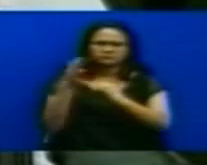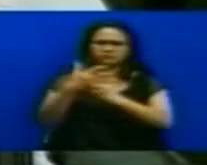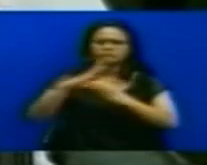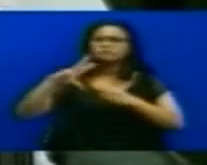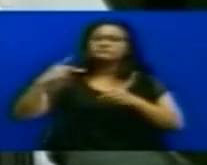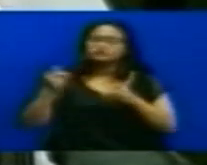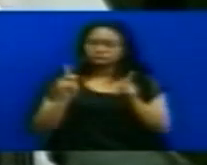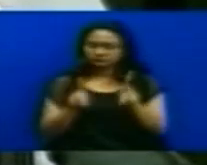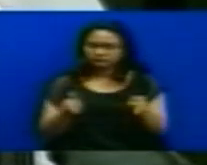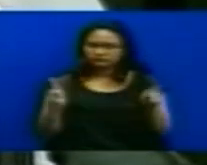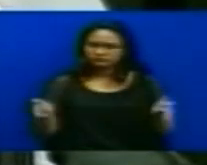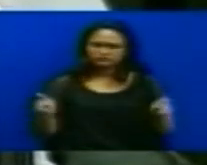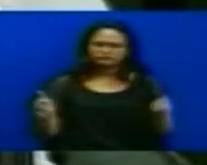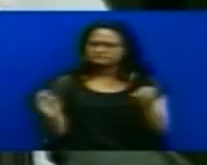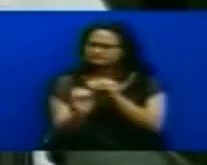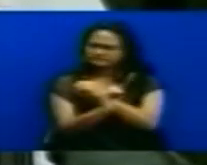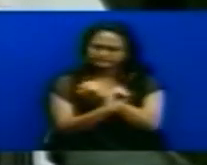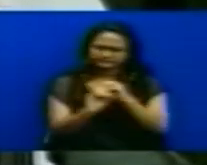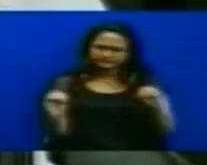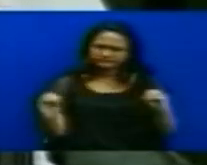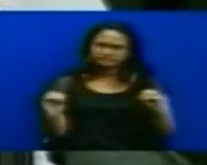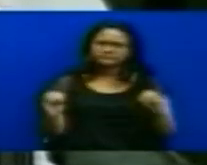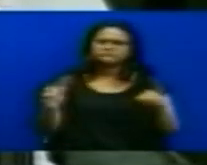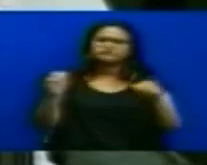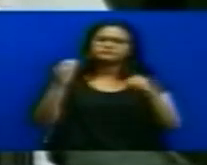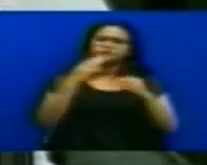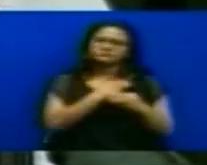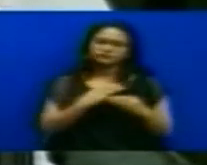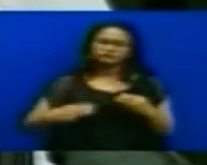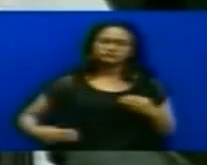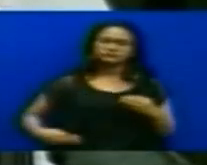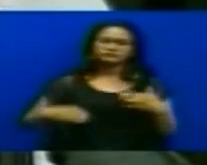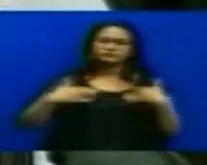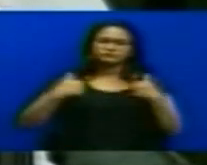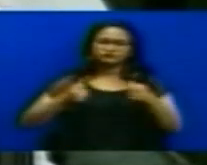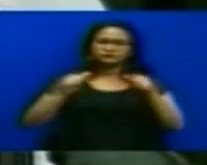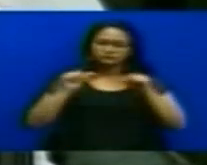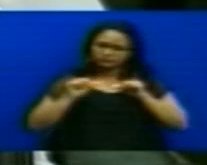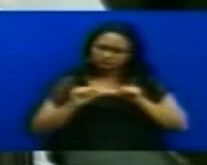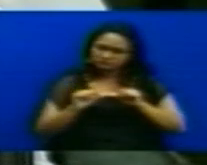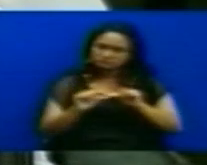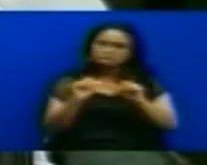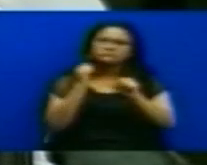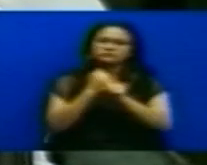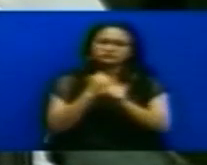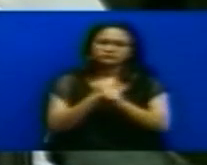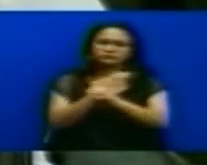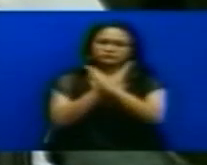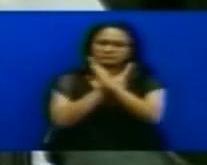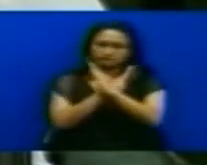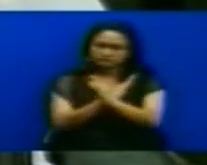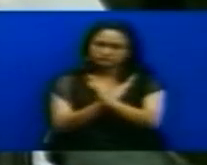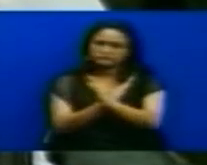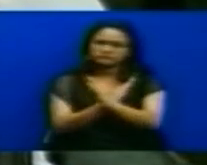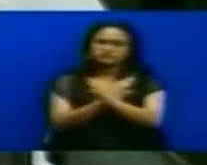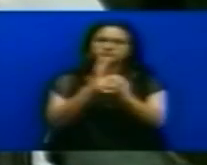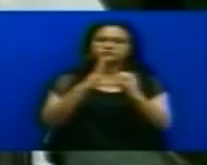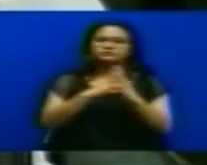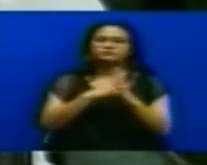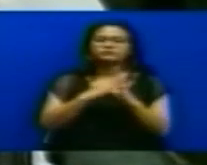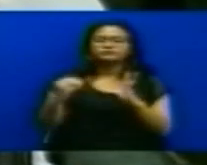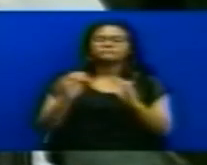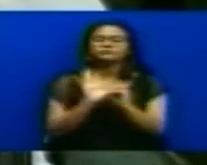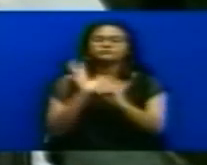local comunitaria. Seguimos trabajando en la prevención y la atención